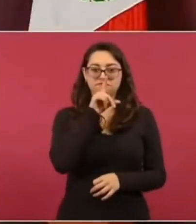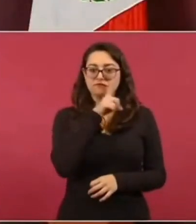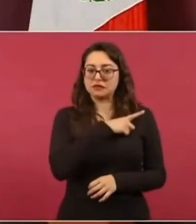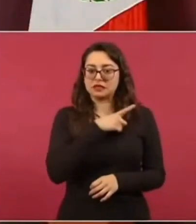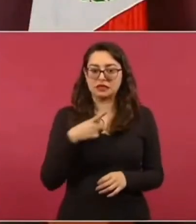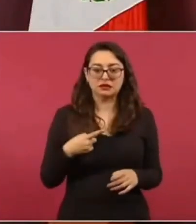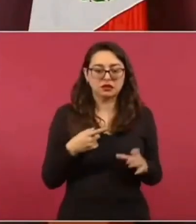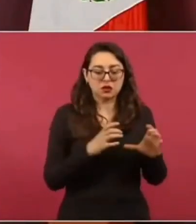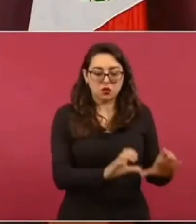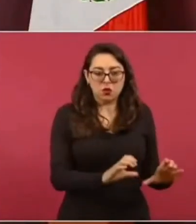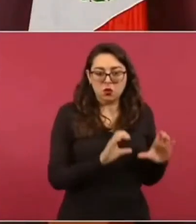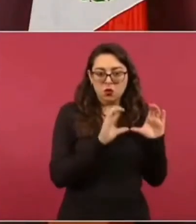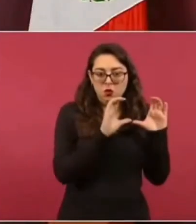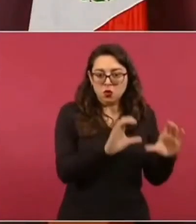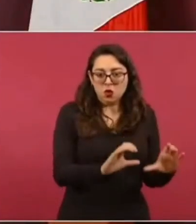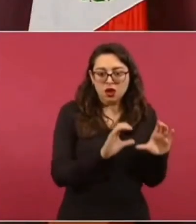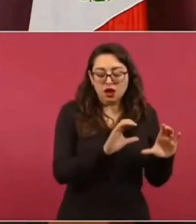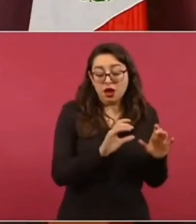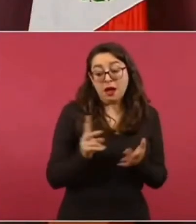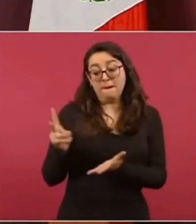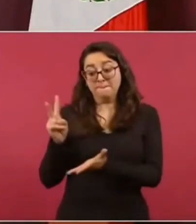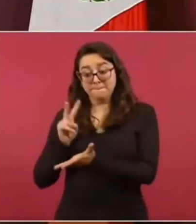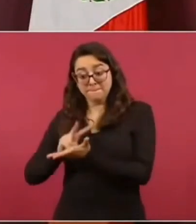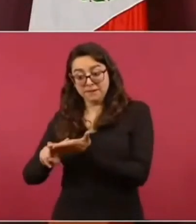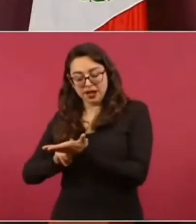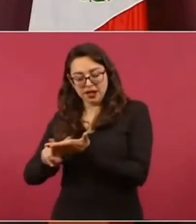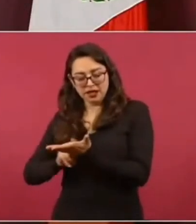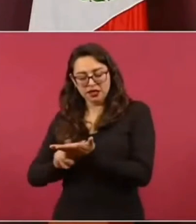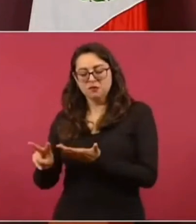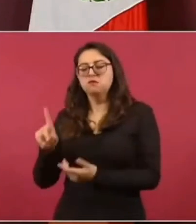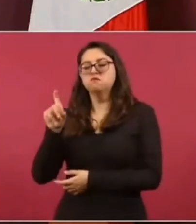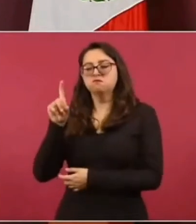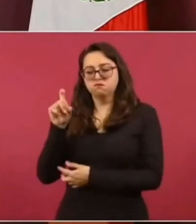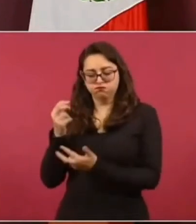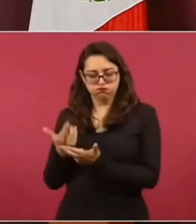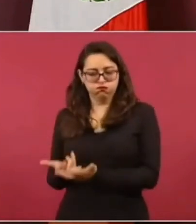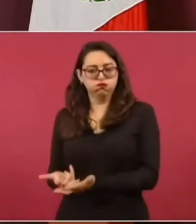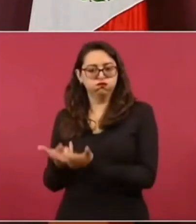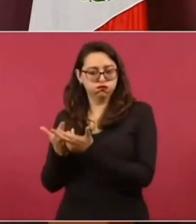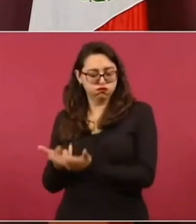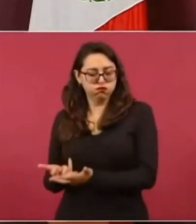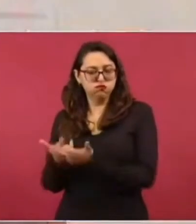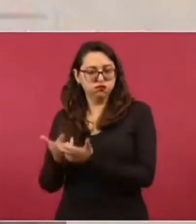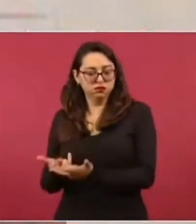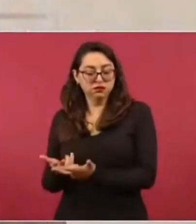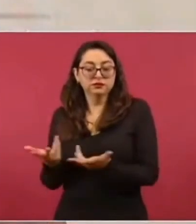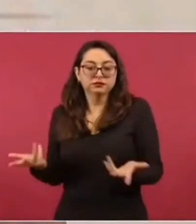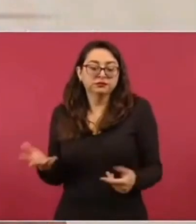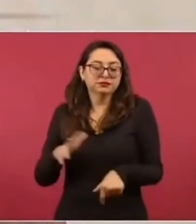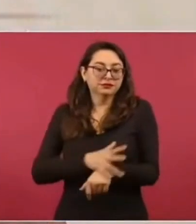Y el resto, pues sí, hay agua. Por eso también lo del sureste,